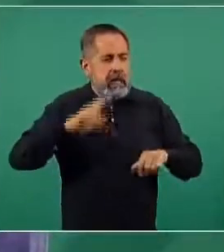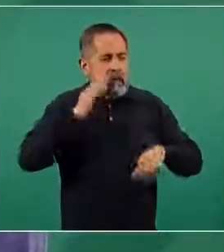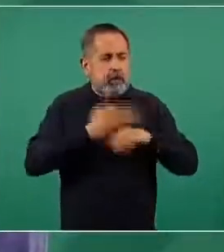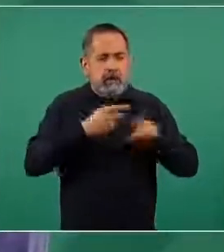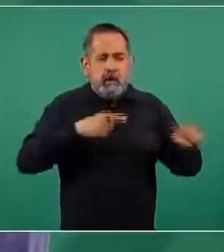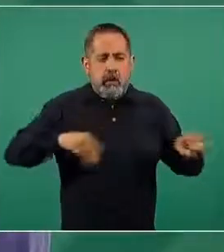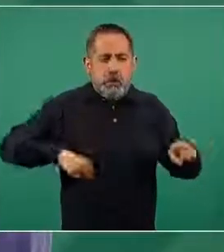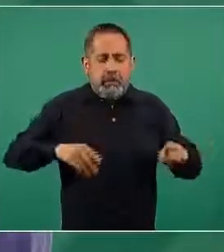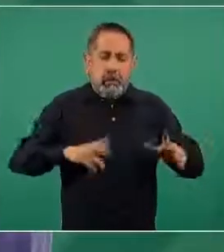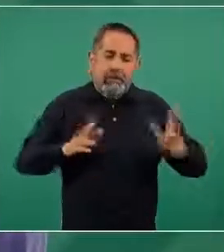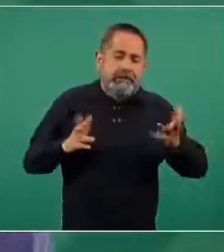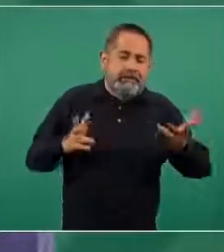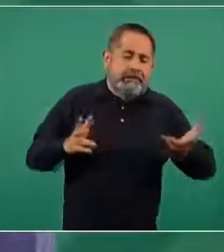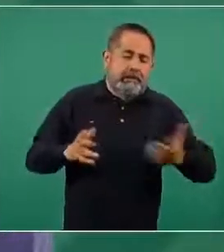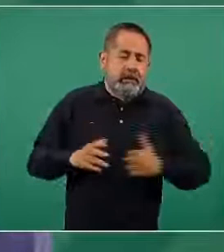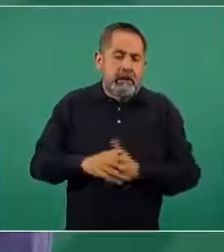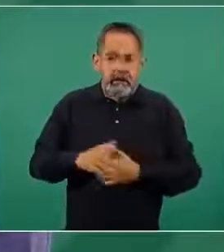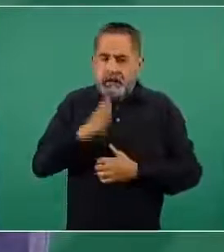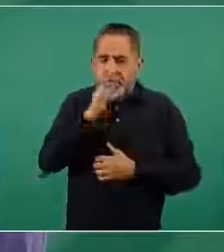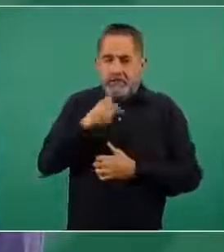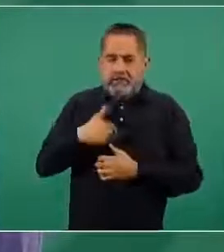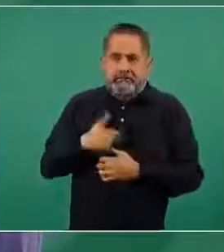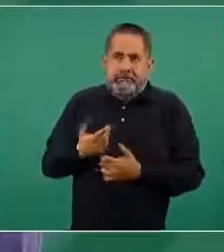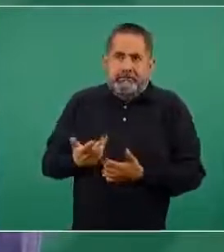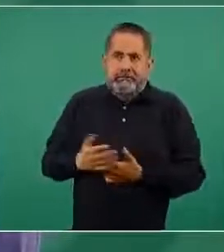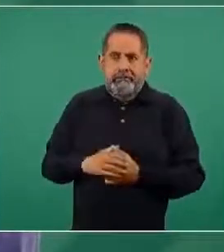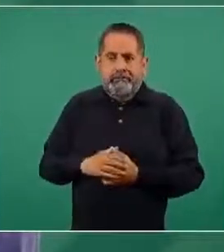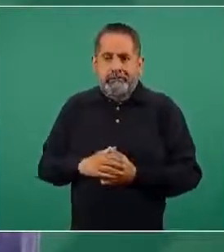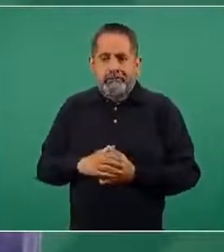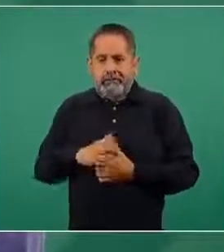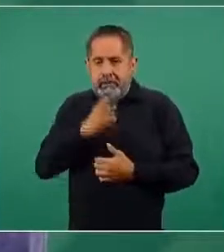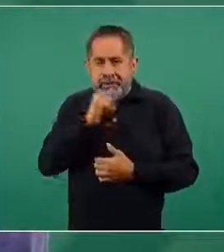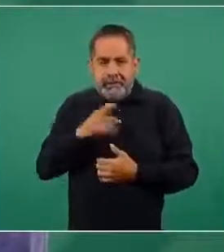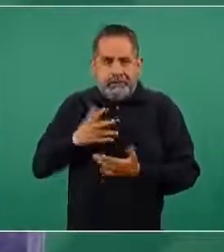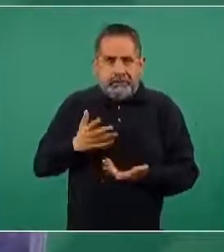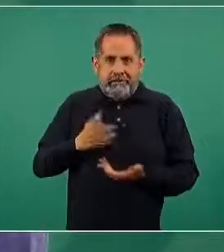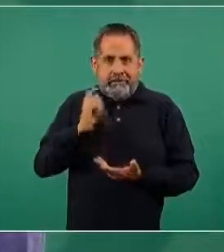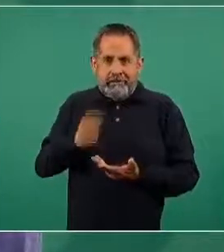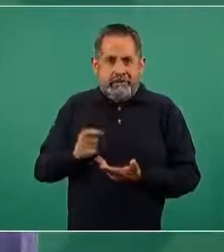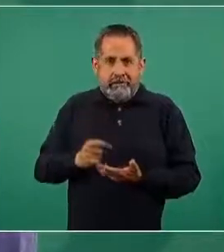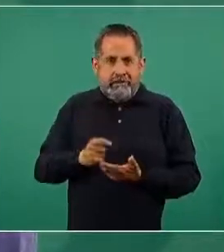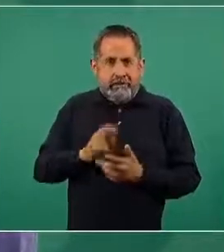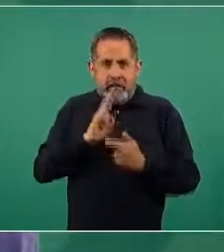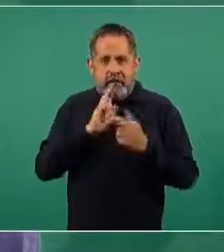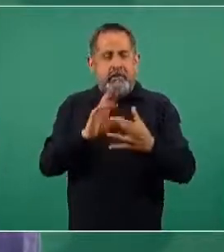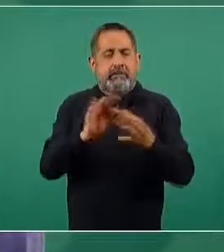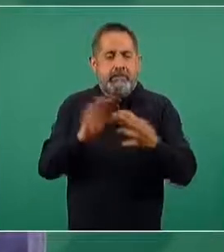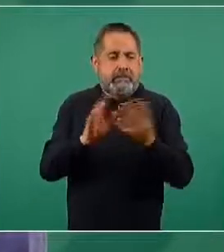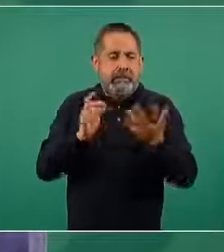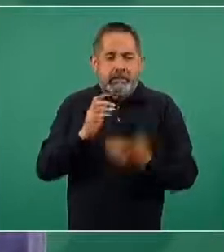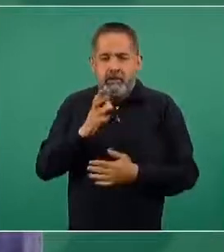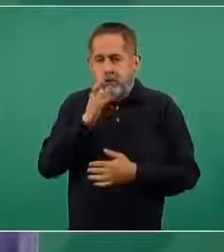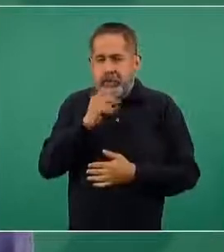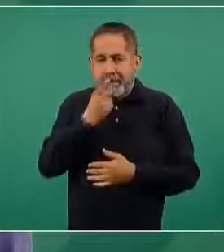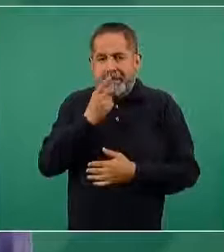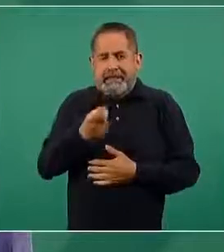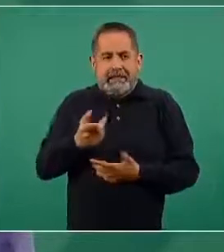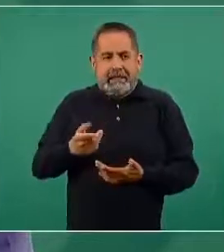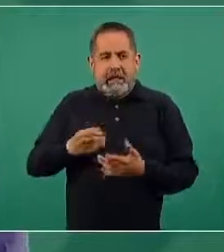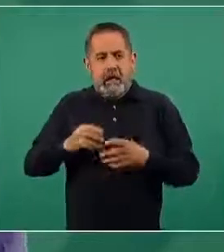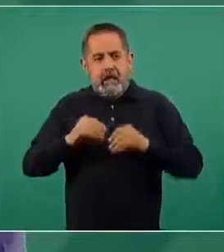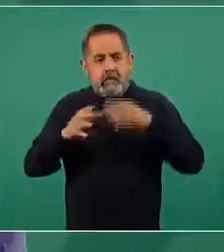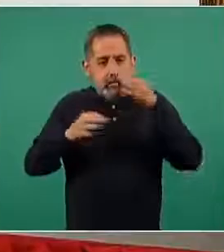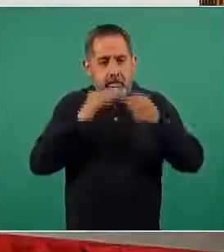responsabilidades legales, es inconveniente, de hecho es una falta administrativa y podría ser un delito que